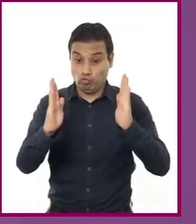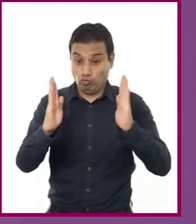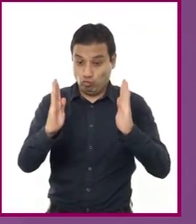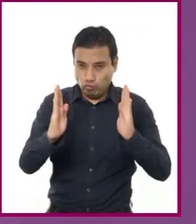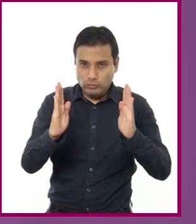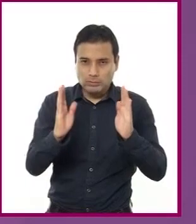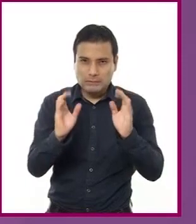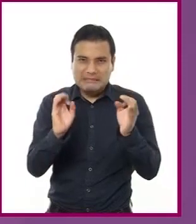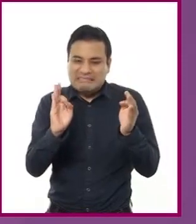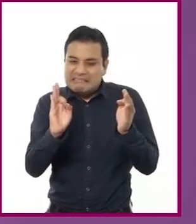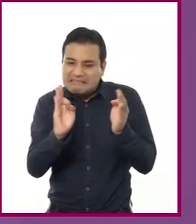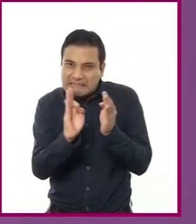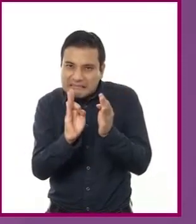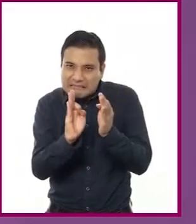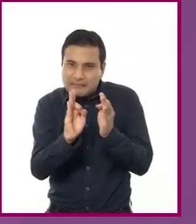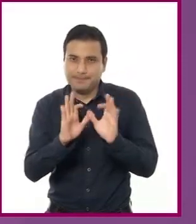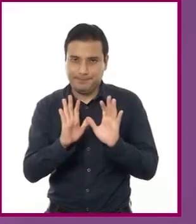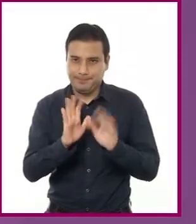corta.